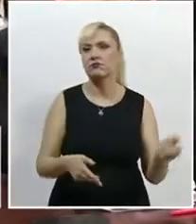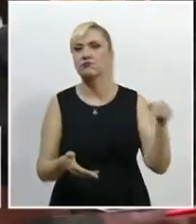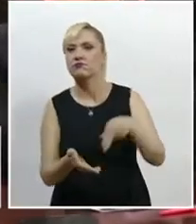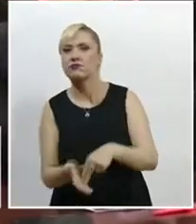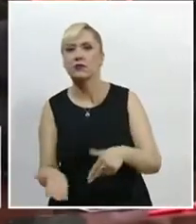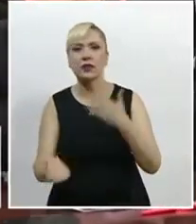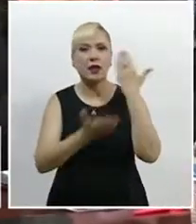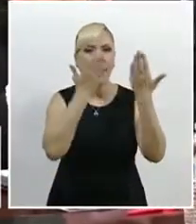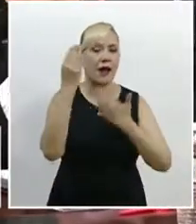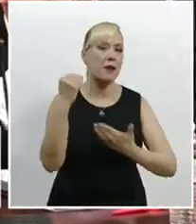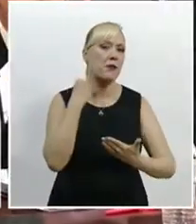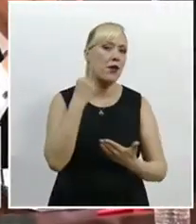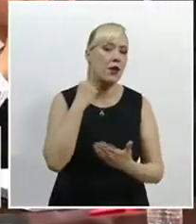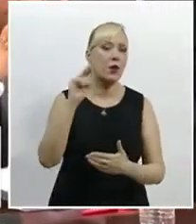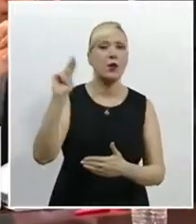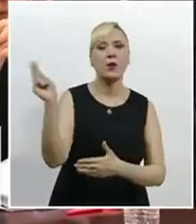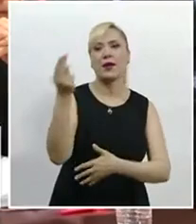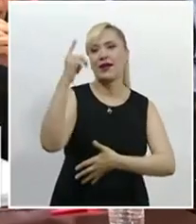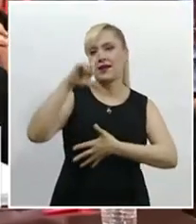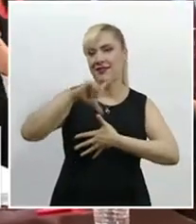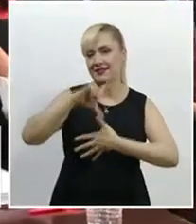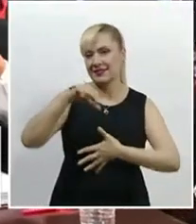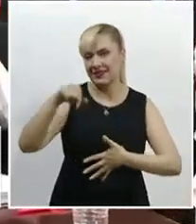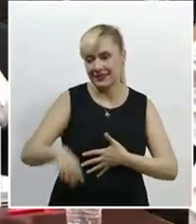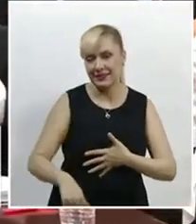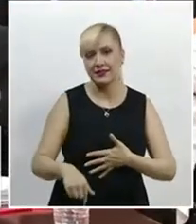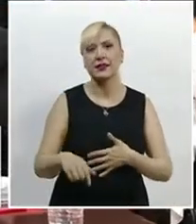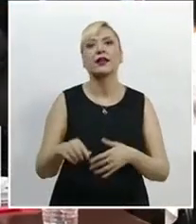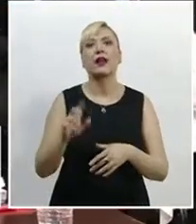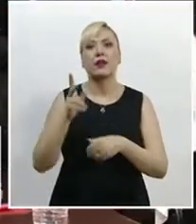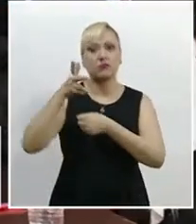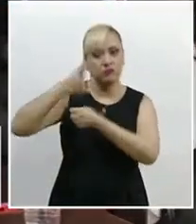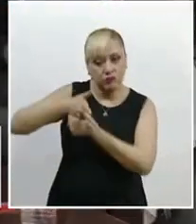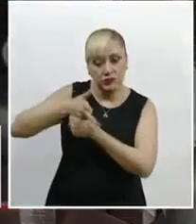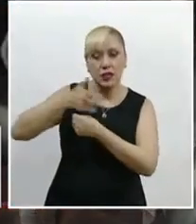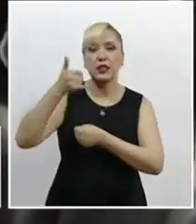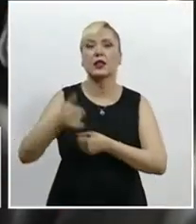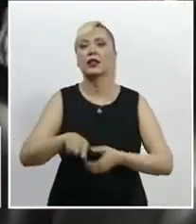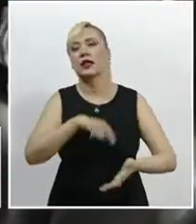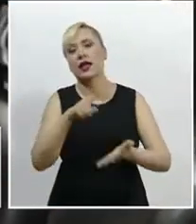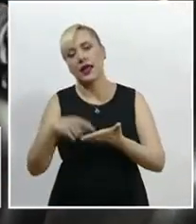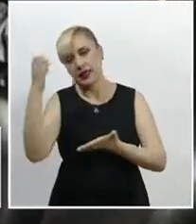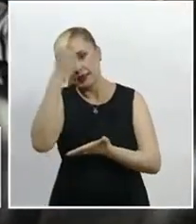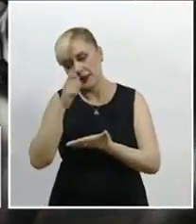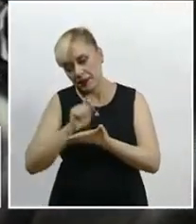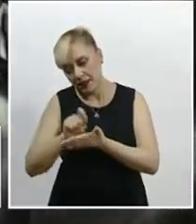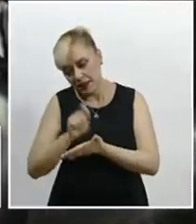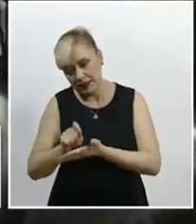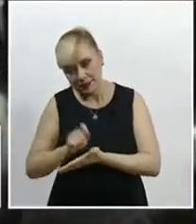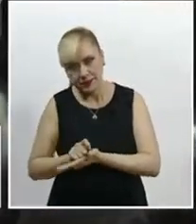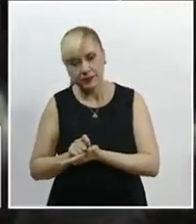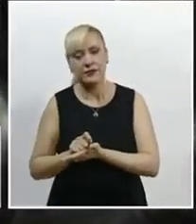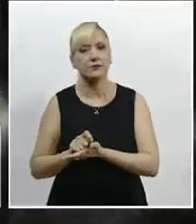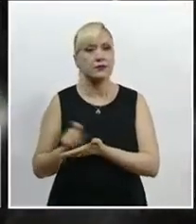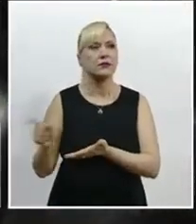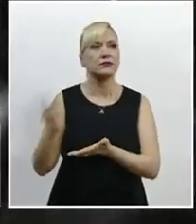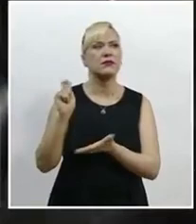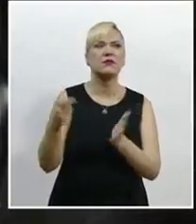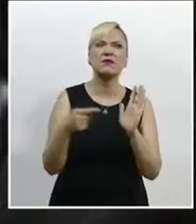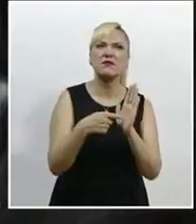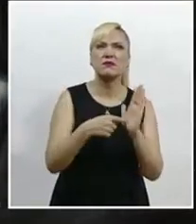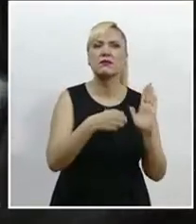de universidades latinoamericanas en una etapa oral y una escrita de presentación de alegatos. El caso hipotético abordará